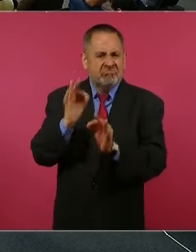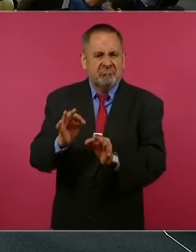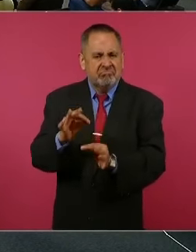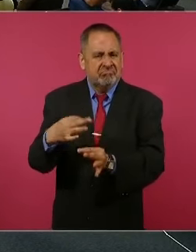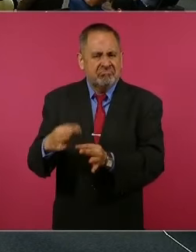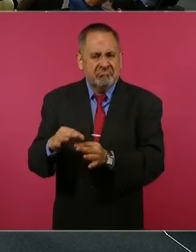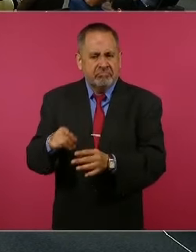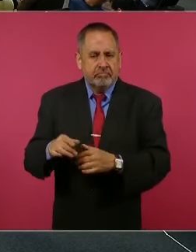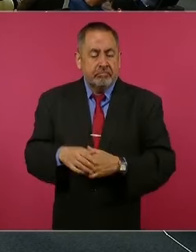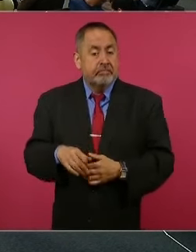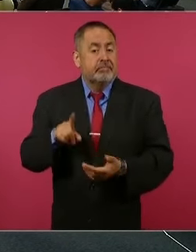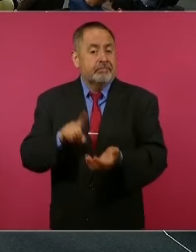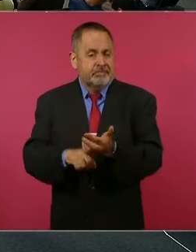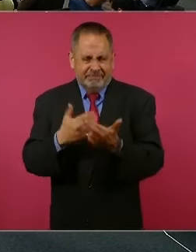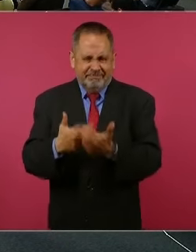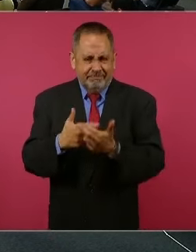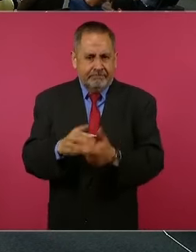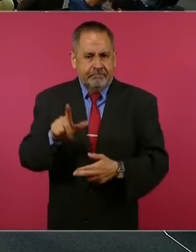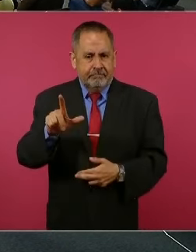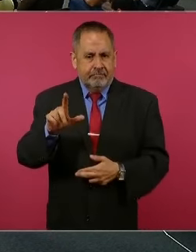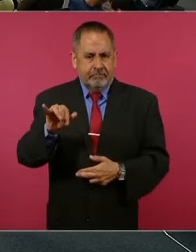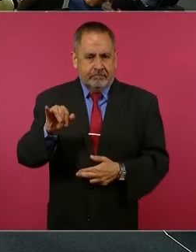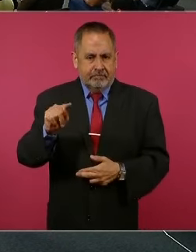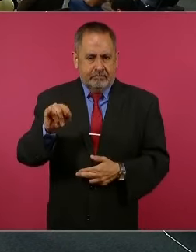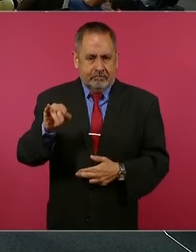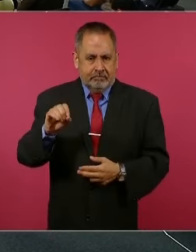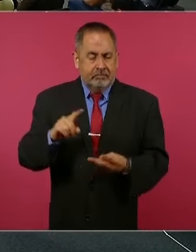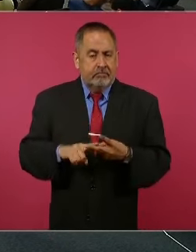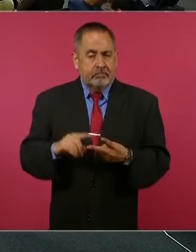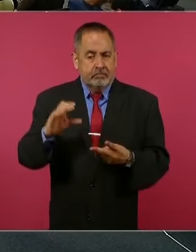que tienen litio tienen